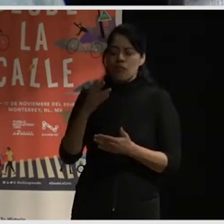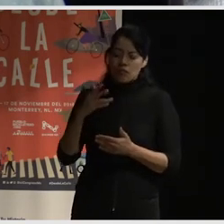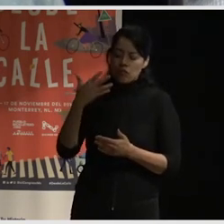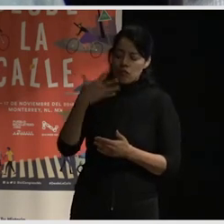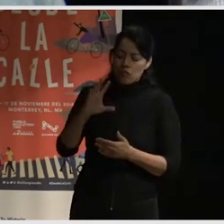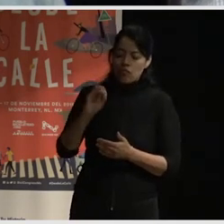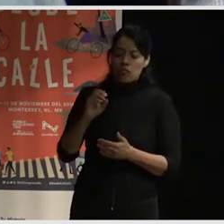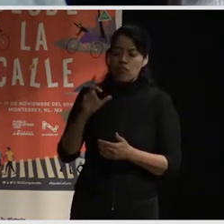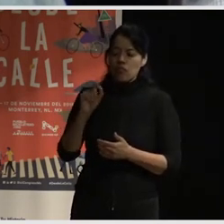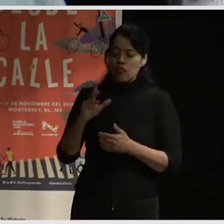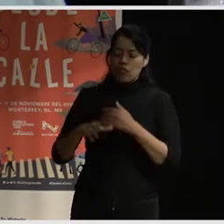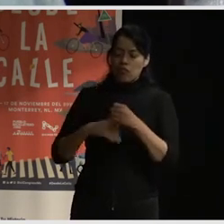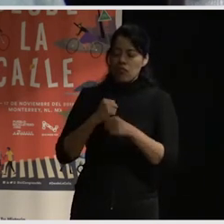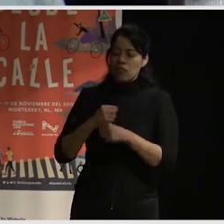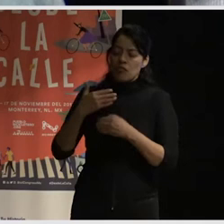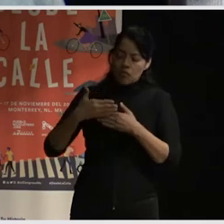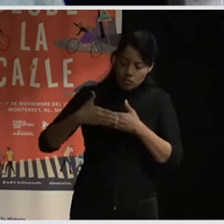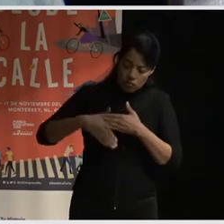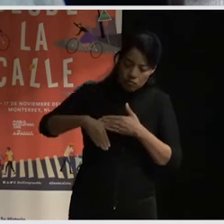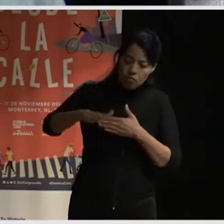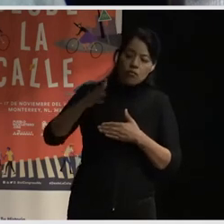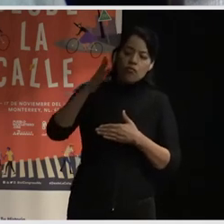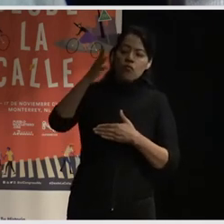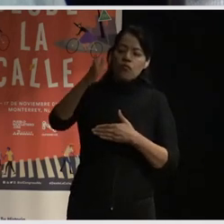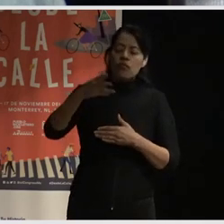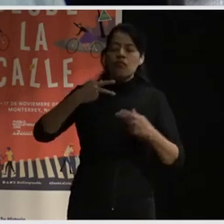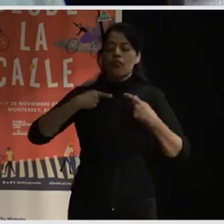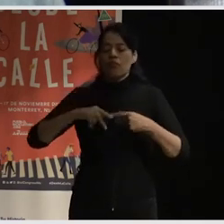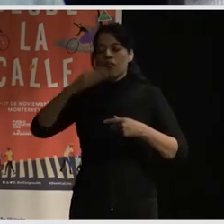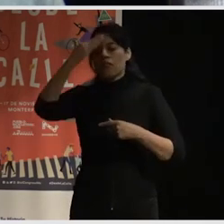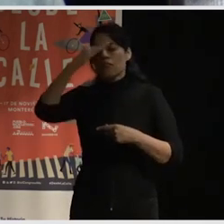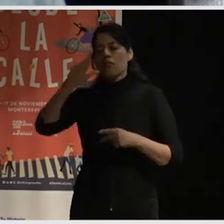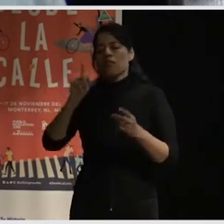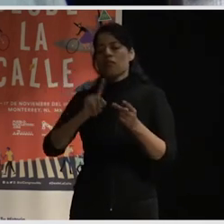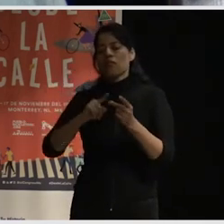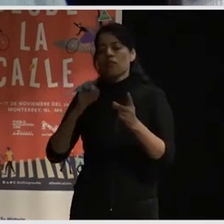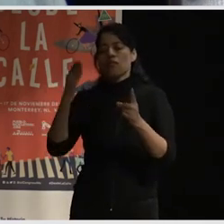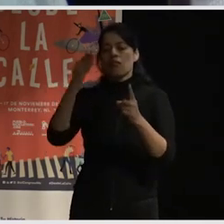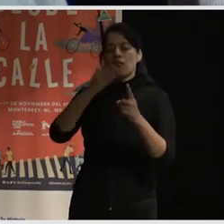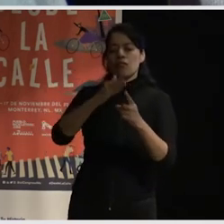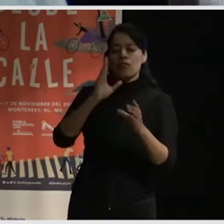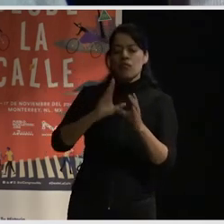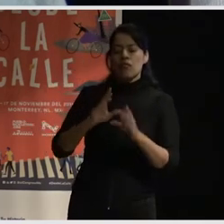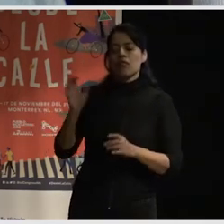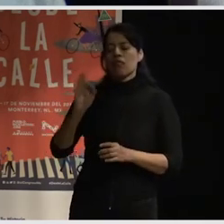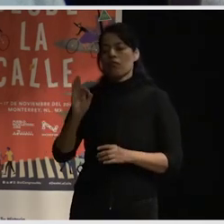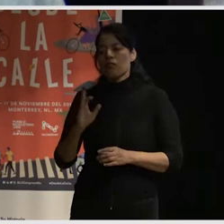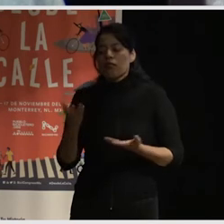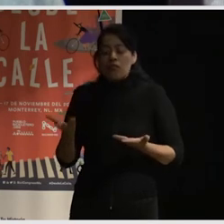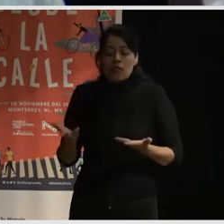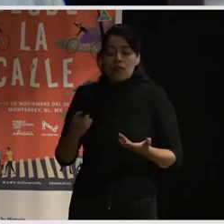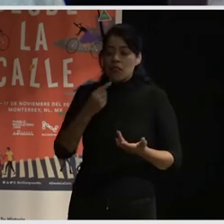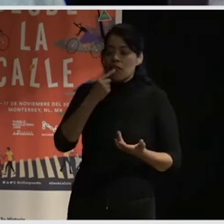en donde la gente sepa que es a lo que queremos llegar porque pues tal vez es podamos decir si se mueven